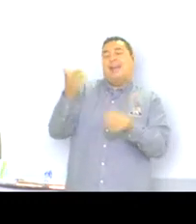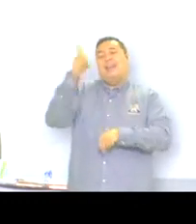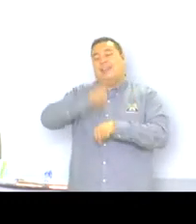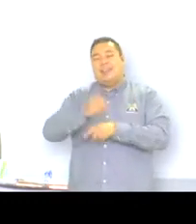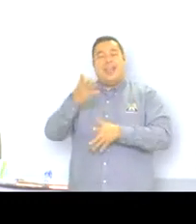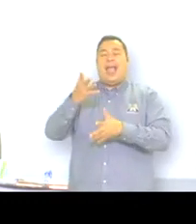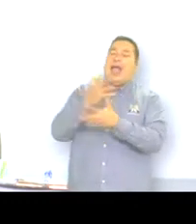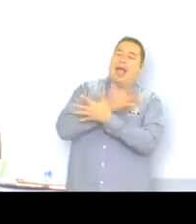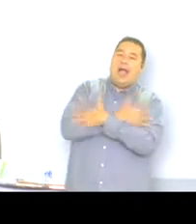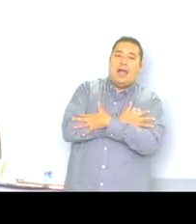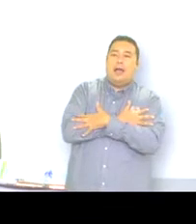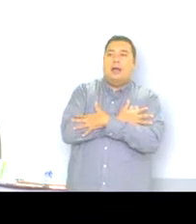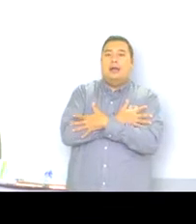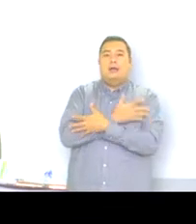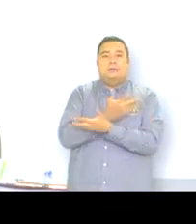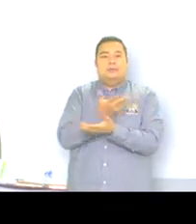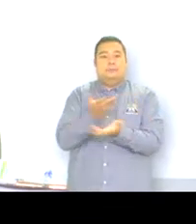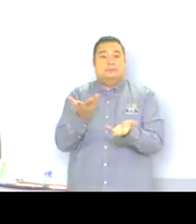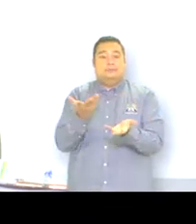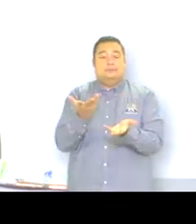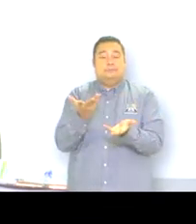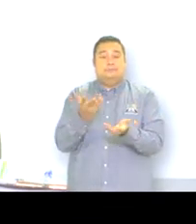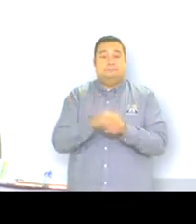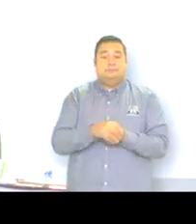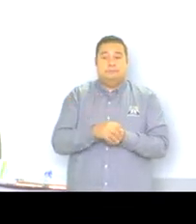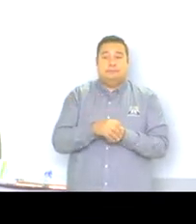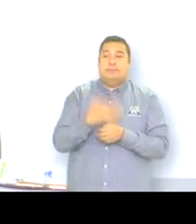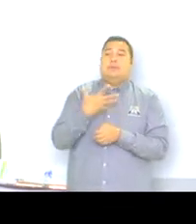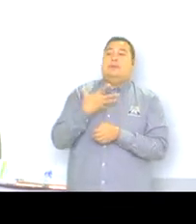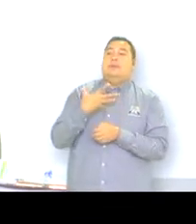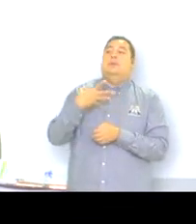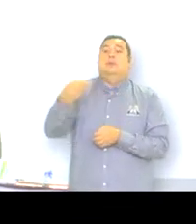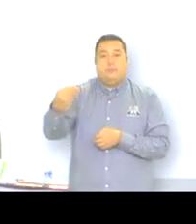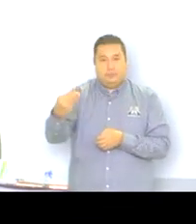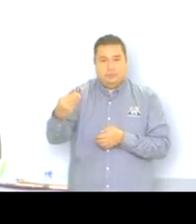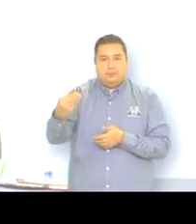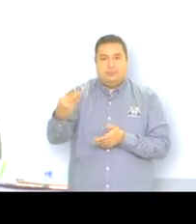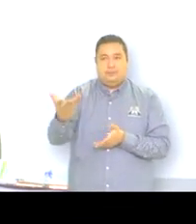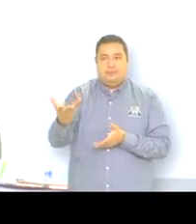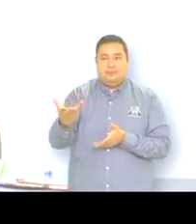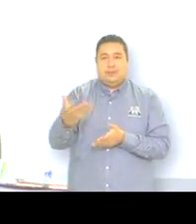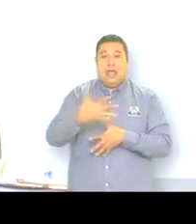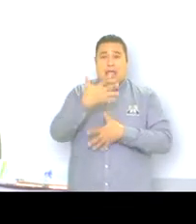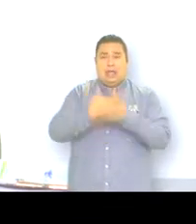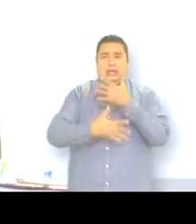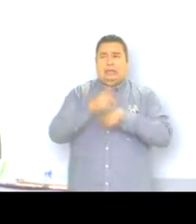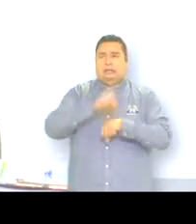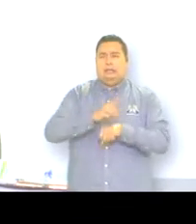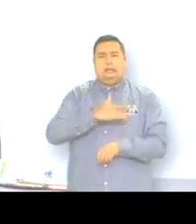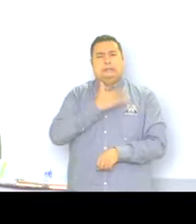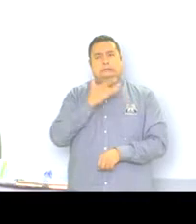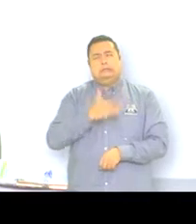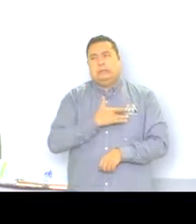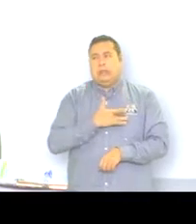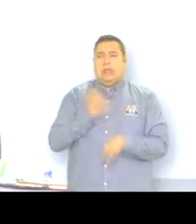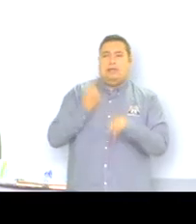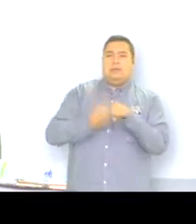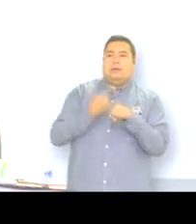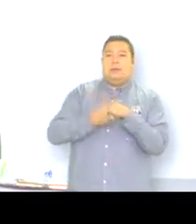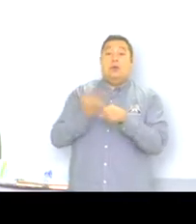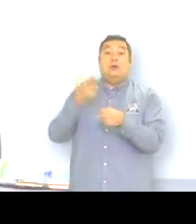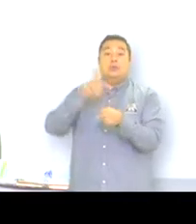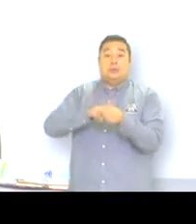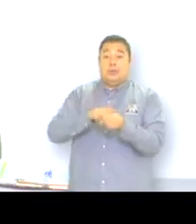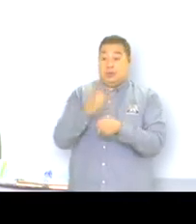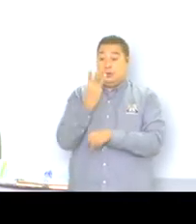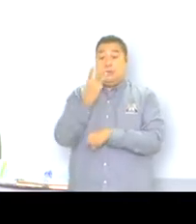especial, y en ese momento los infectamos. Y a los 15 días los tenemos en los hospitales. Y a